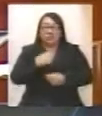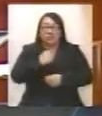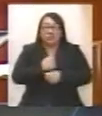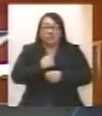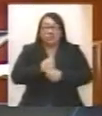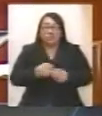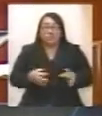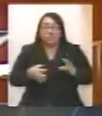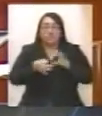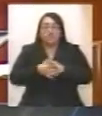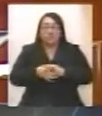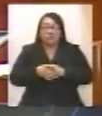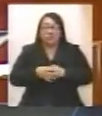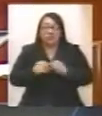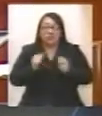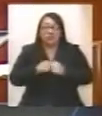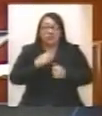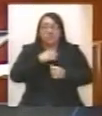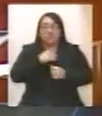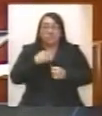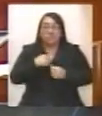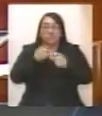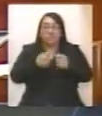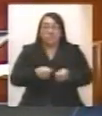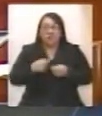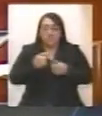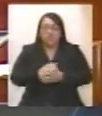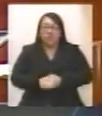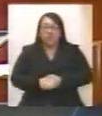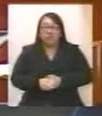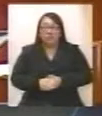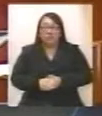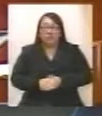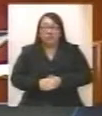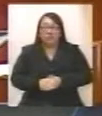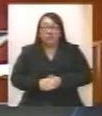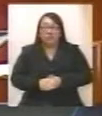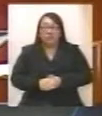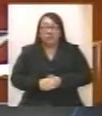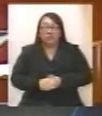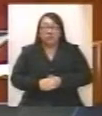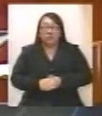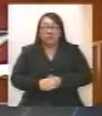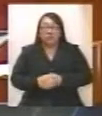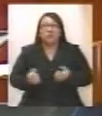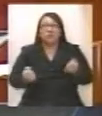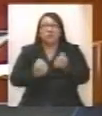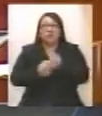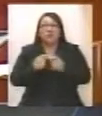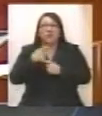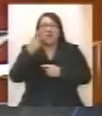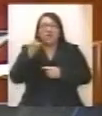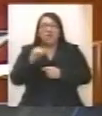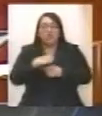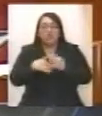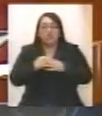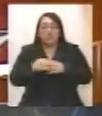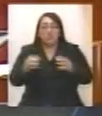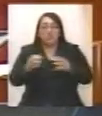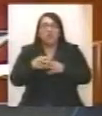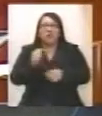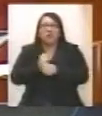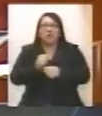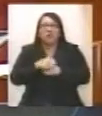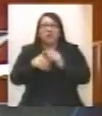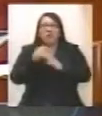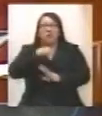trabaja conjuntamente con el Ministerio de Agricultura, apoyando en la identificación de la cartera estratégica